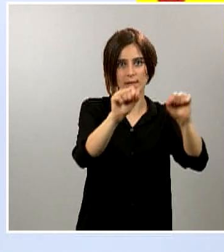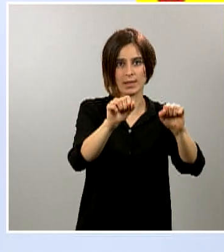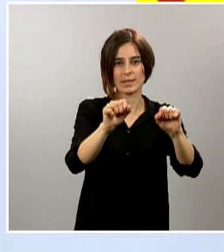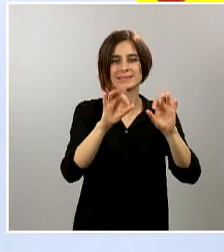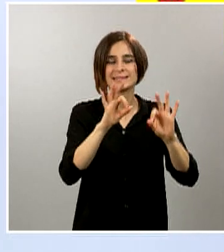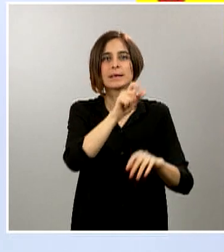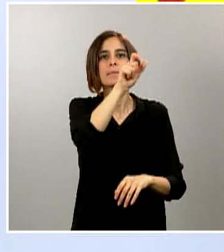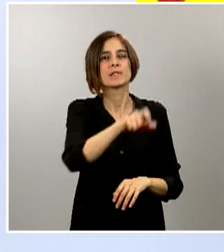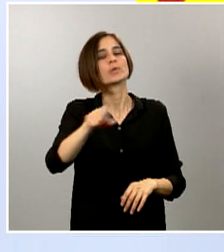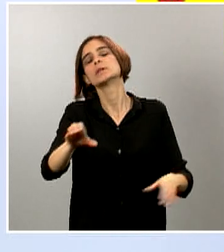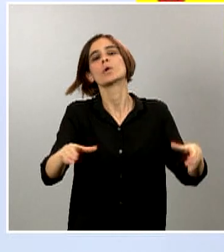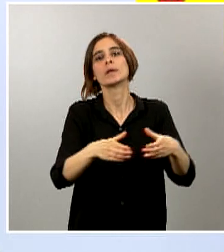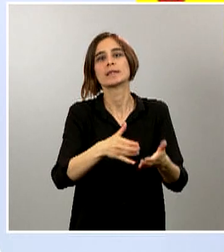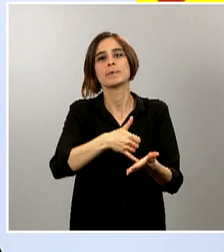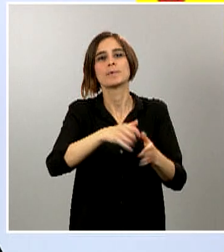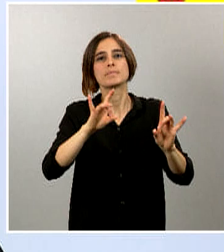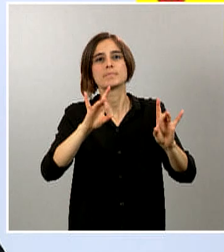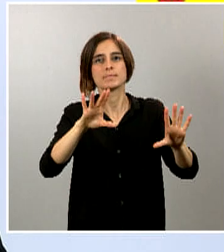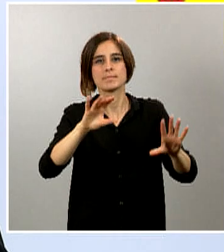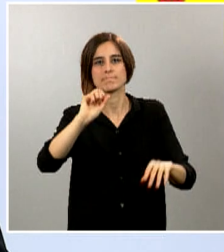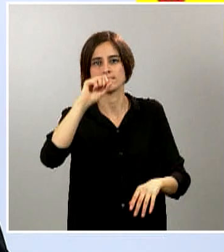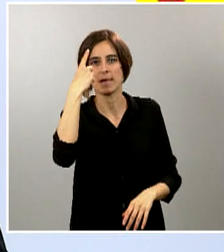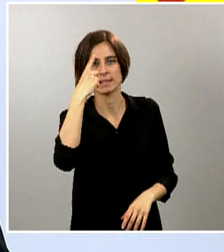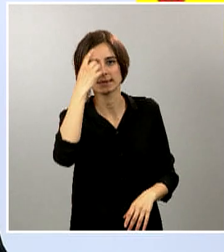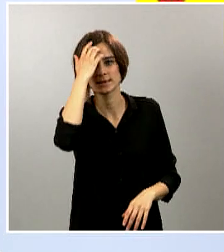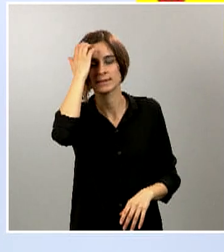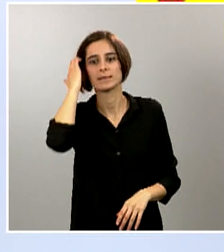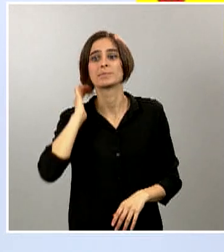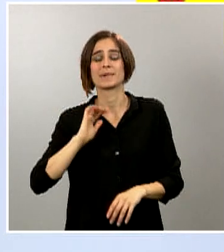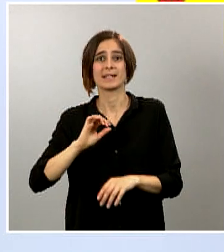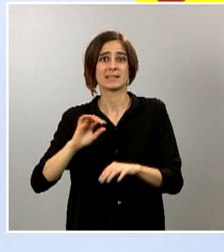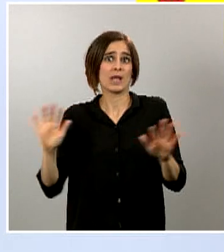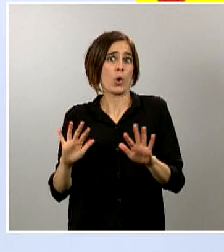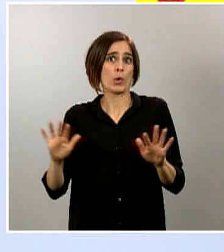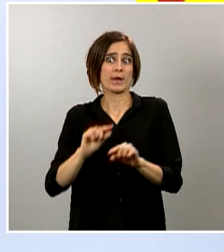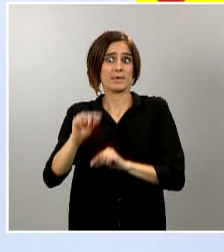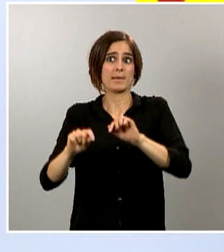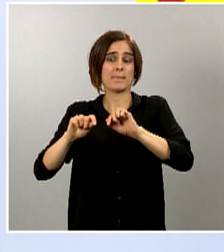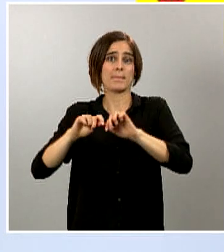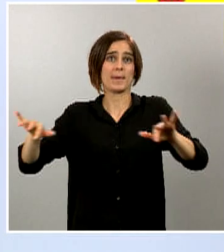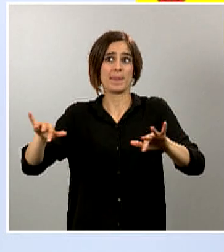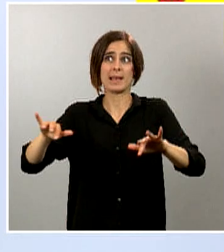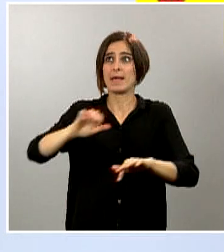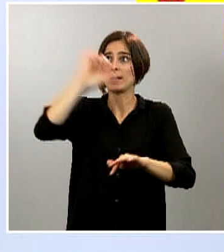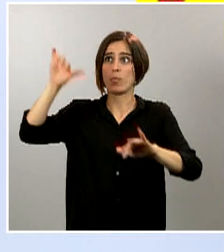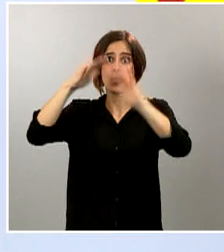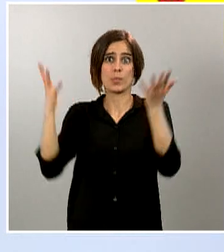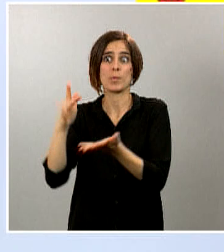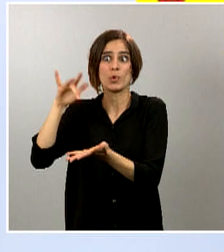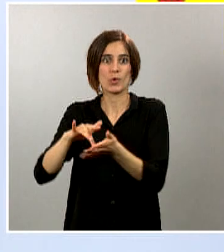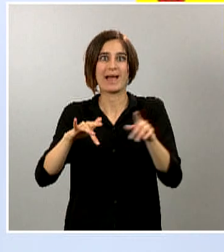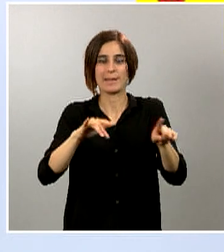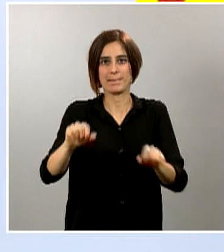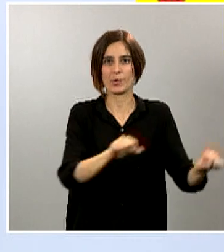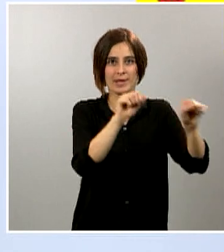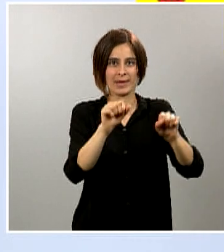más vulnerables a los estragos de esta terrible pandemia que asola a Europa y al mundo. Es muy importante que